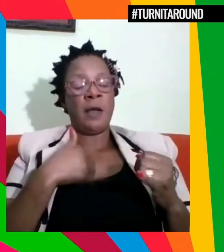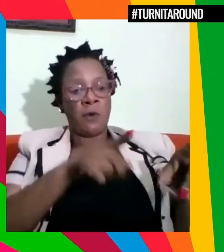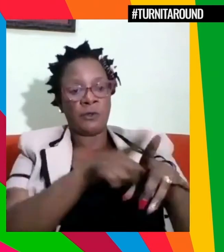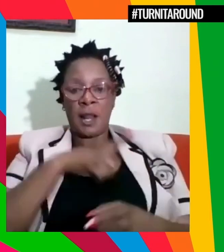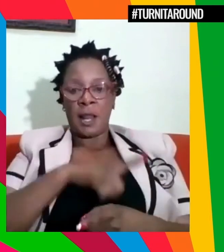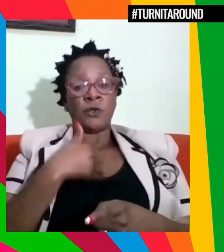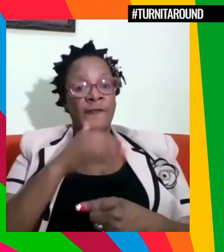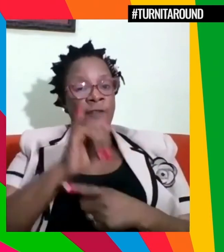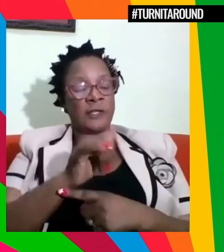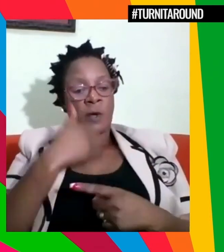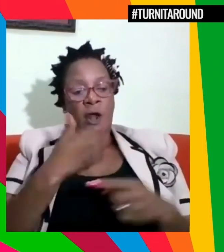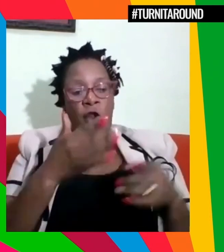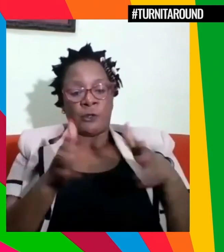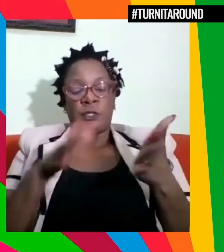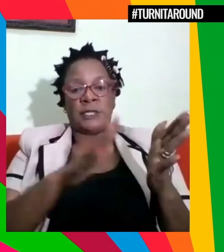a muchas personas.